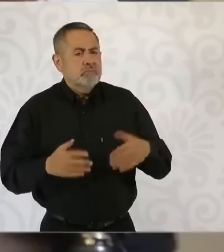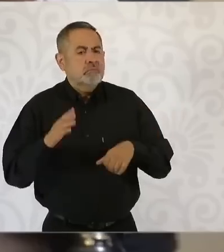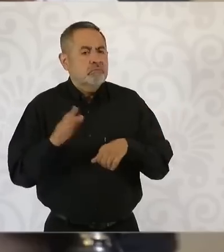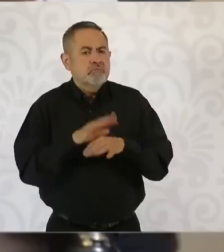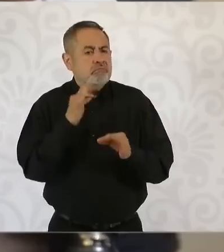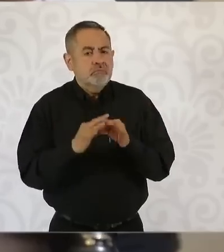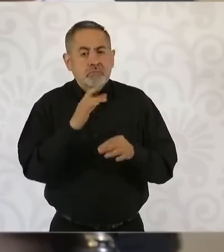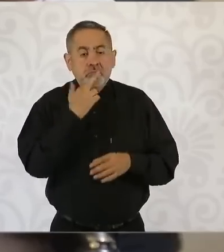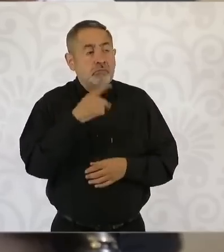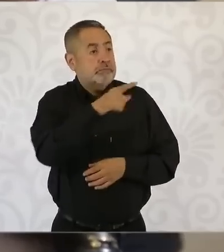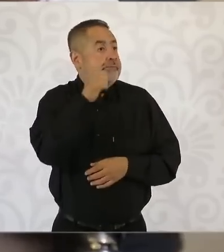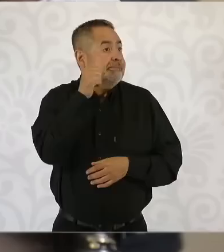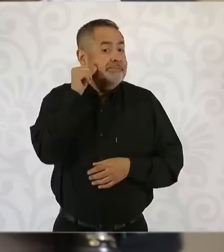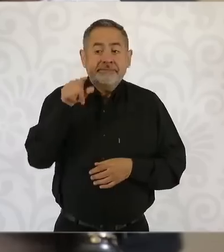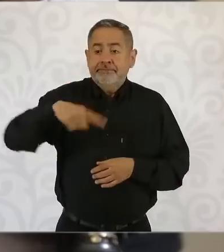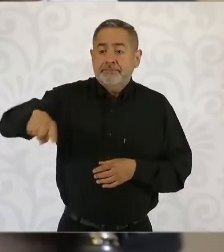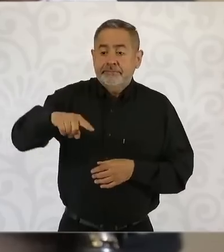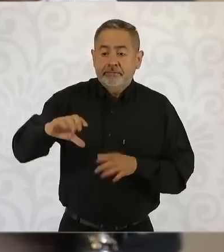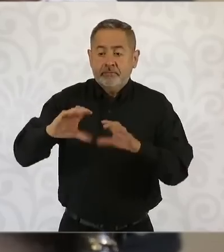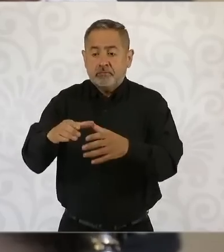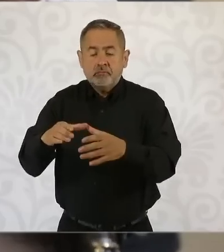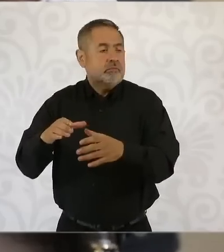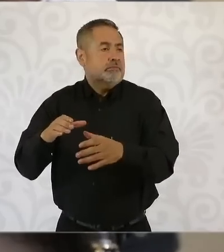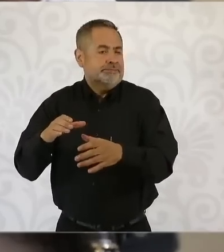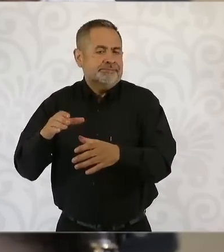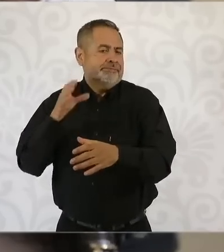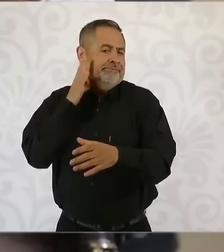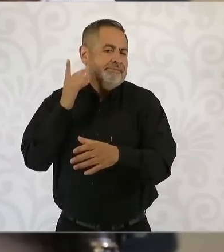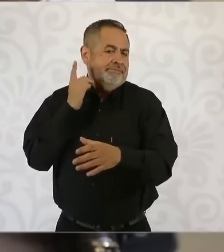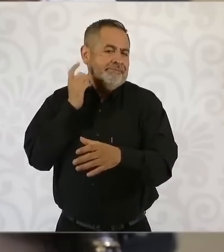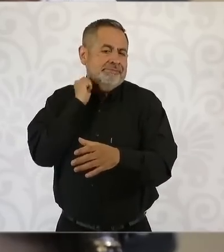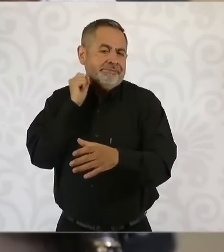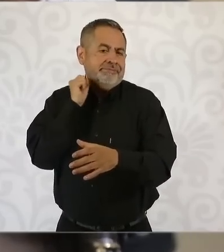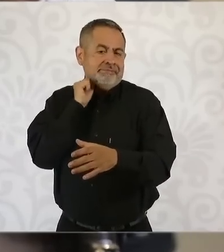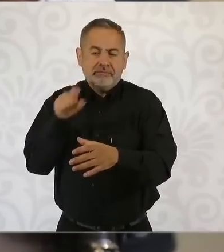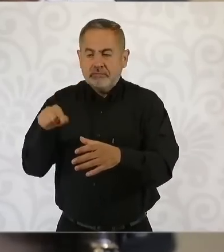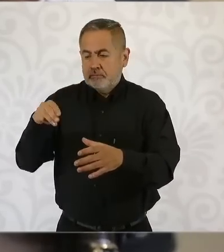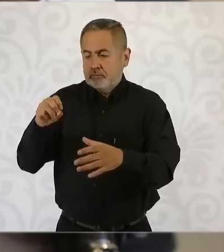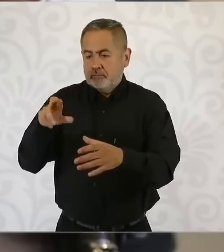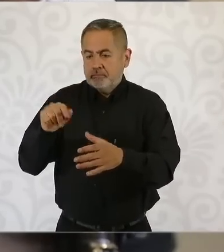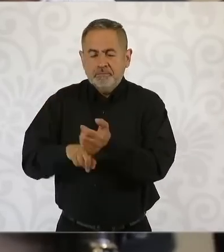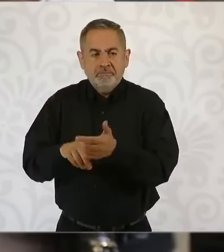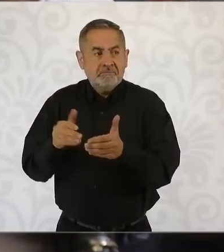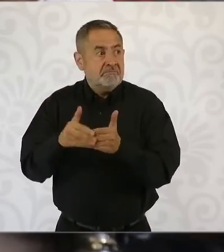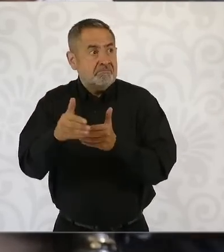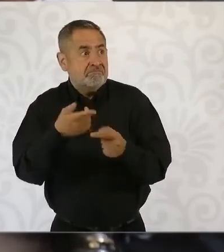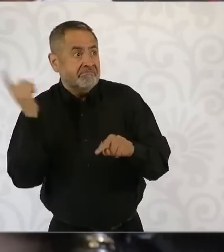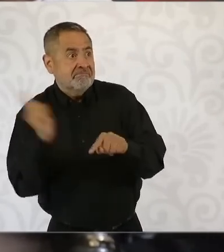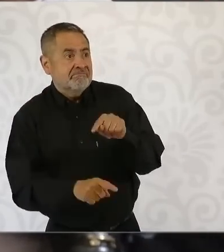ayer a la comitiva de senadores de Morena, pues no lograron pues avance de pues quitarlo al